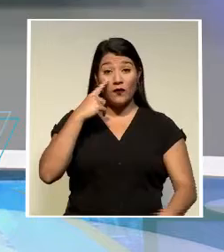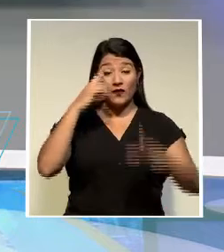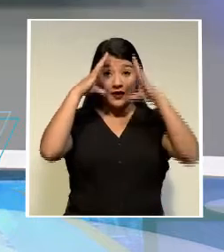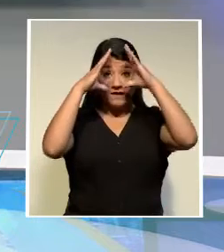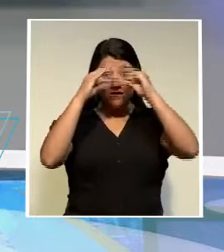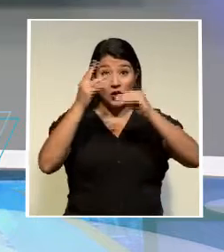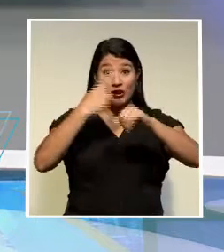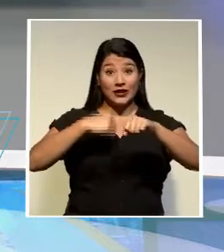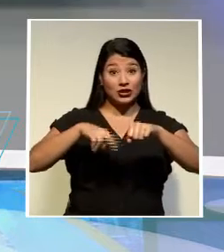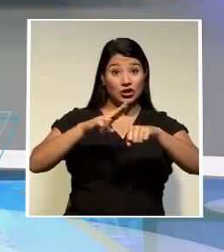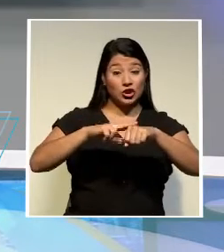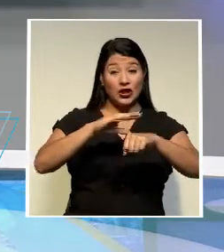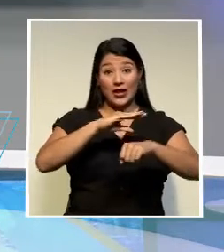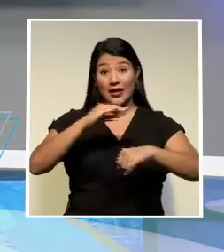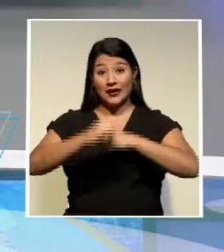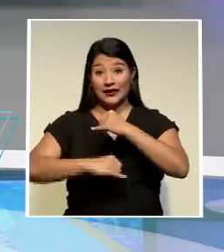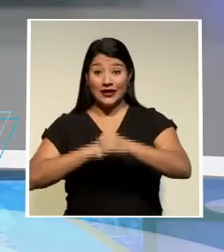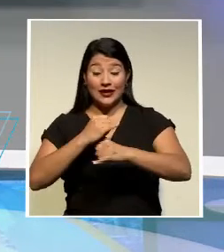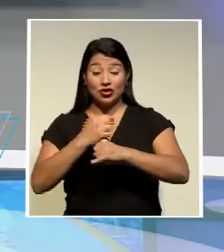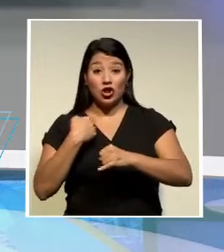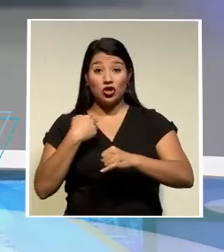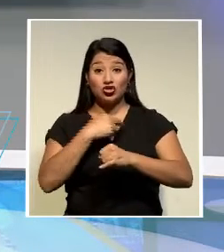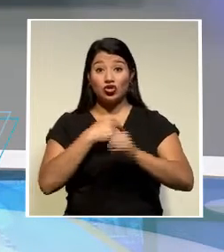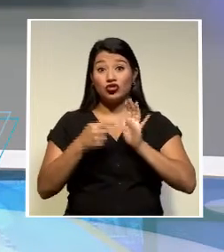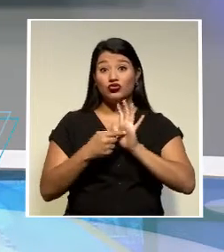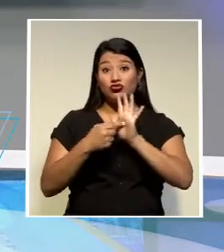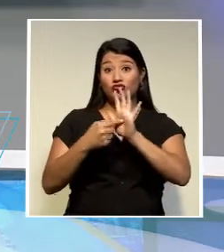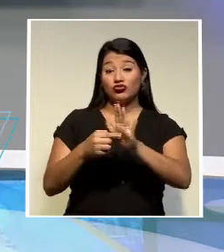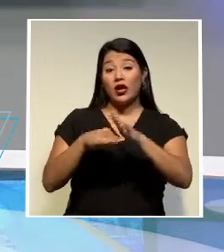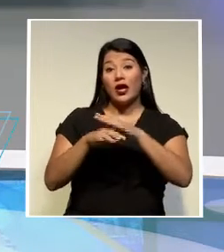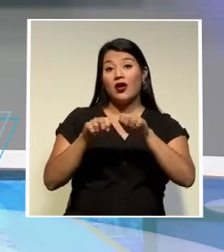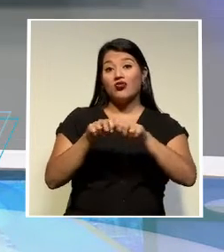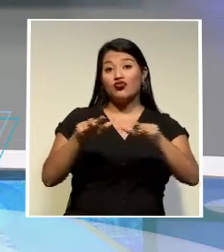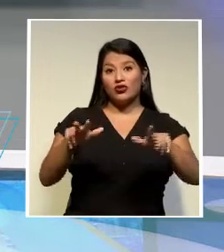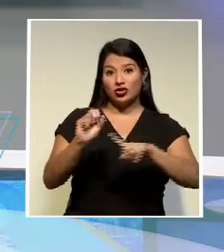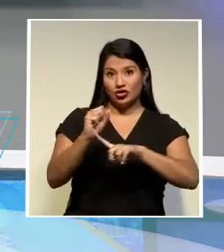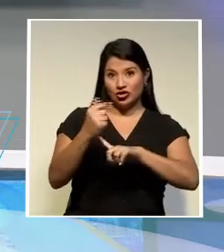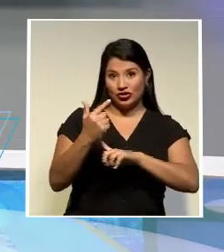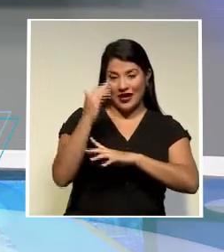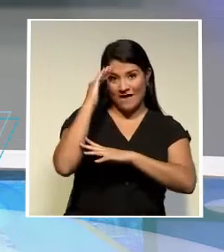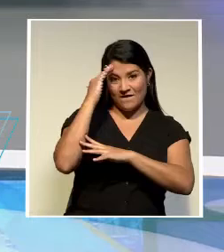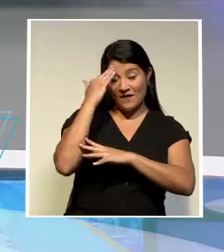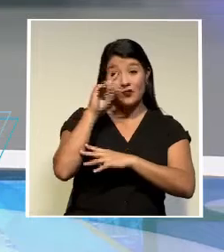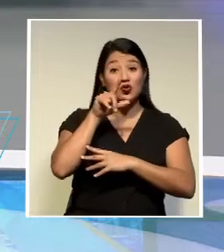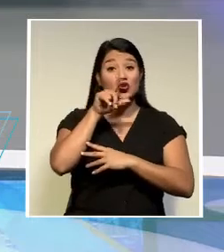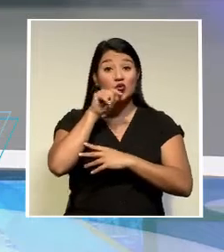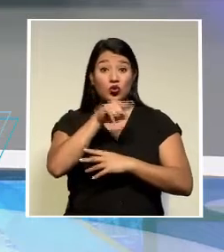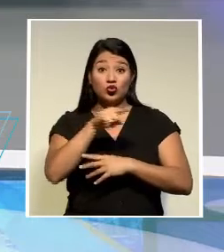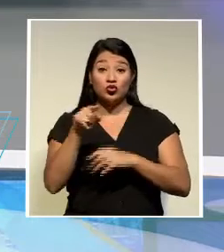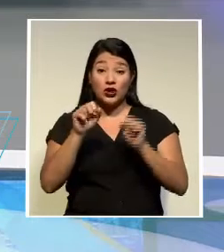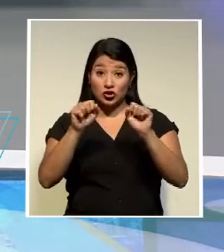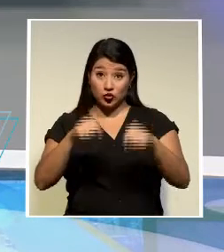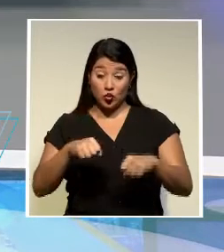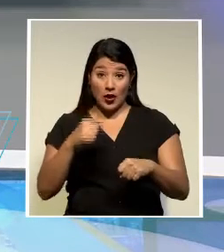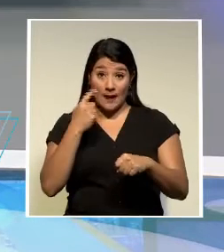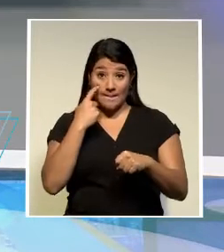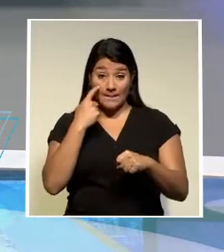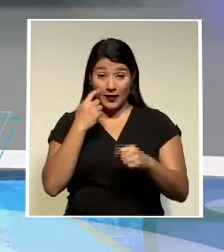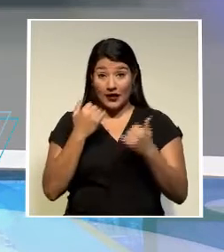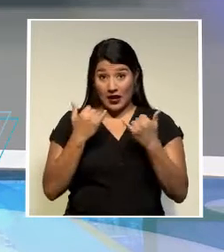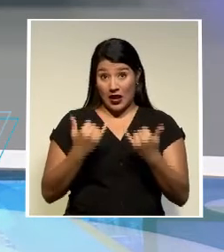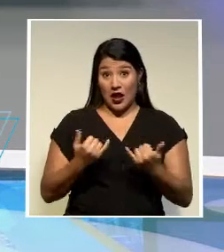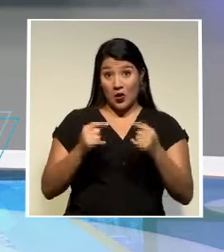internacional que publicamos en nuestras redes sociales de Facebook y Twitter y que pueden encontrar en las direcciones